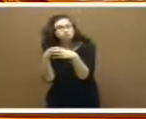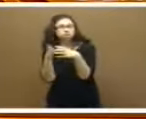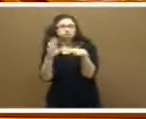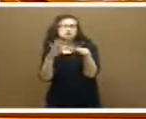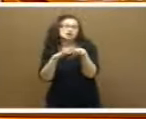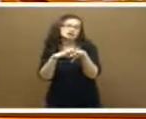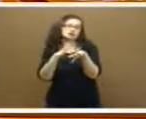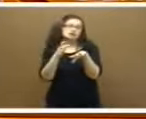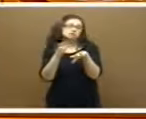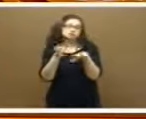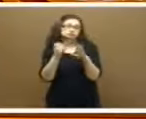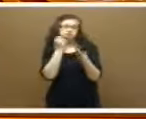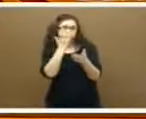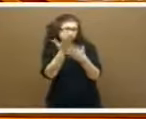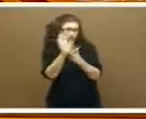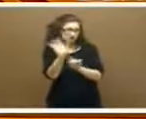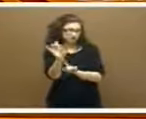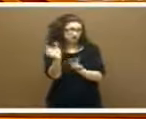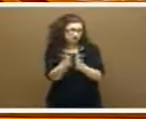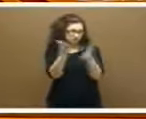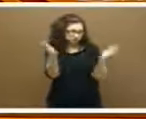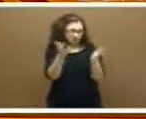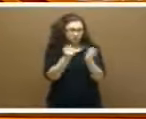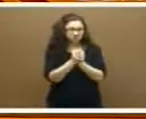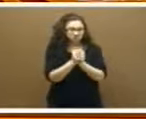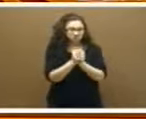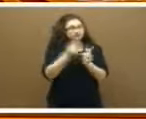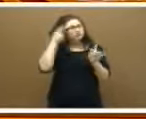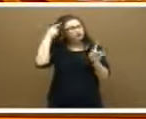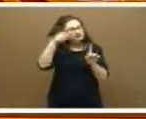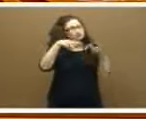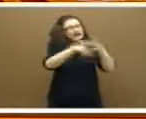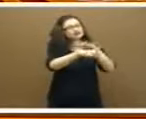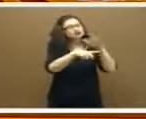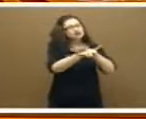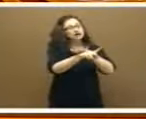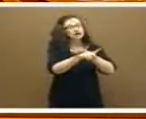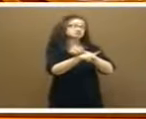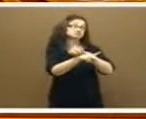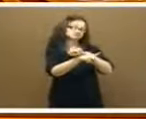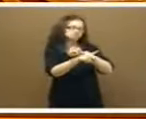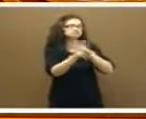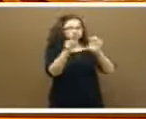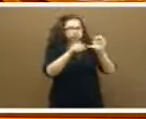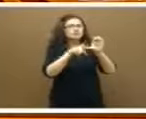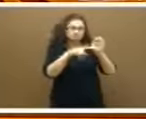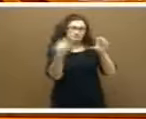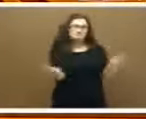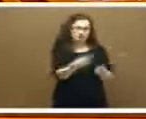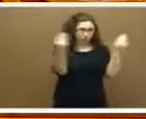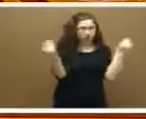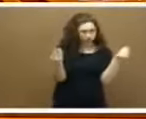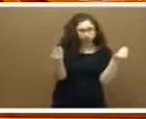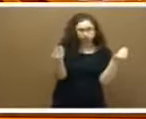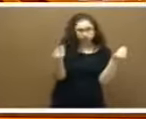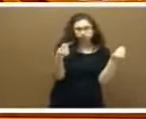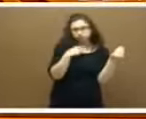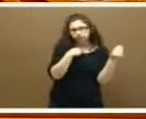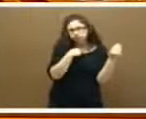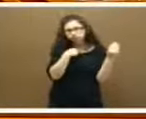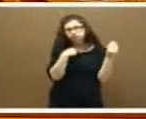propuesta, que el objetivo que tiene es el de mejorar la gestión de la sanidad en Extremadura, mejorar la eficacia del sistema sanitario extremeño. No voy a